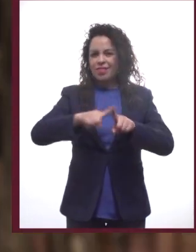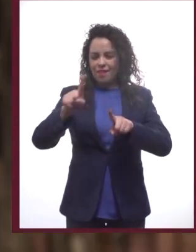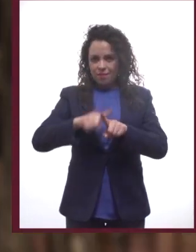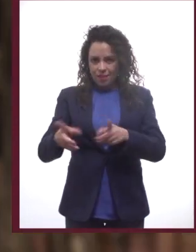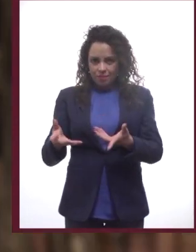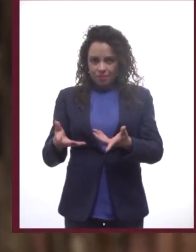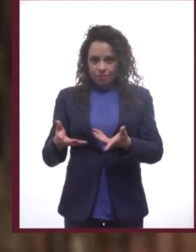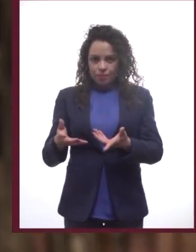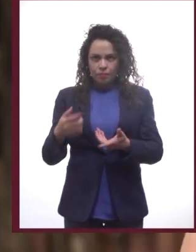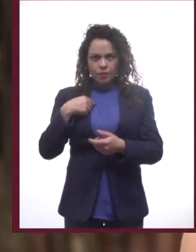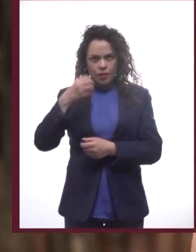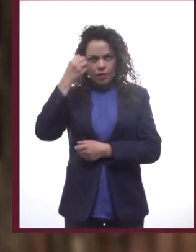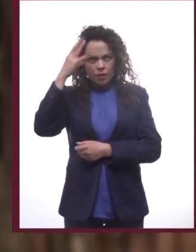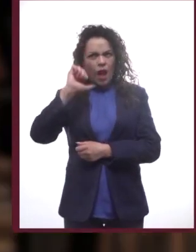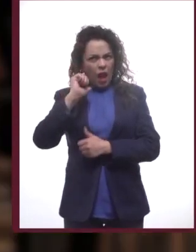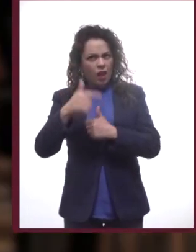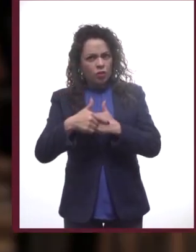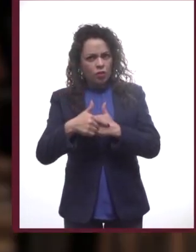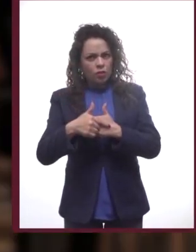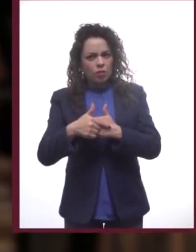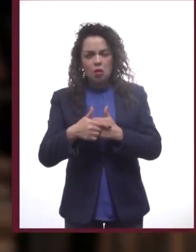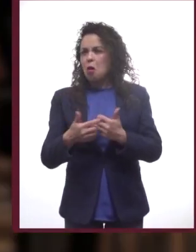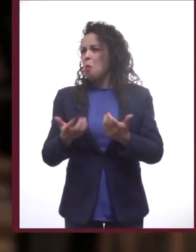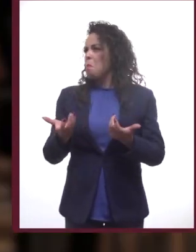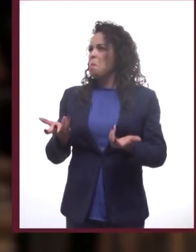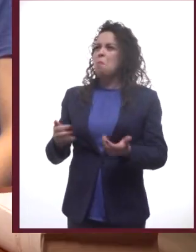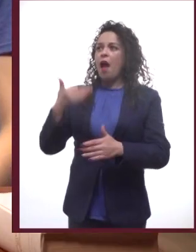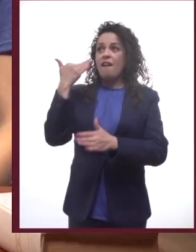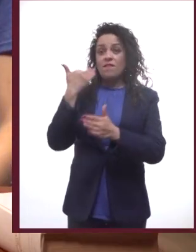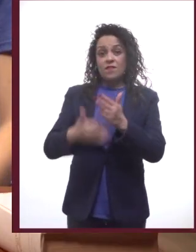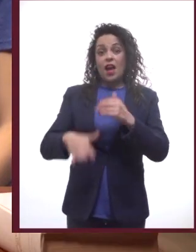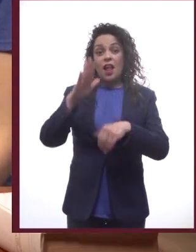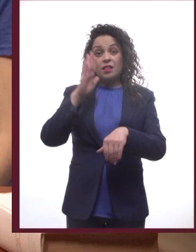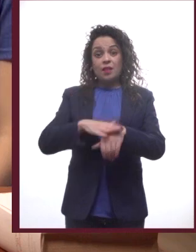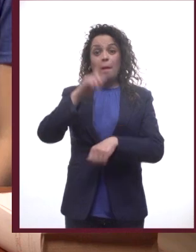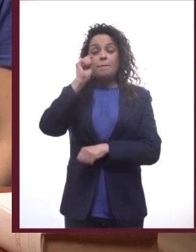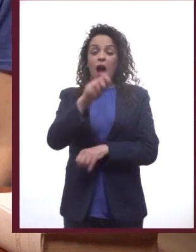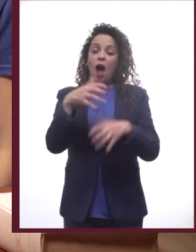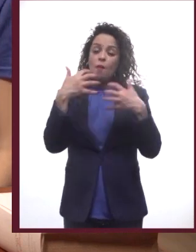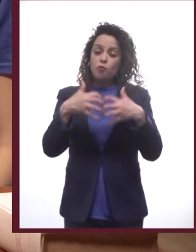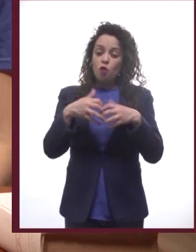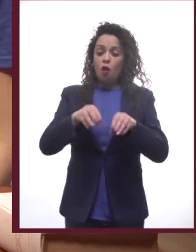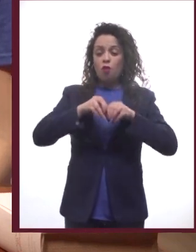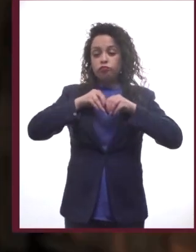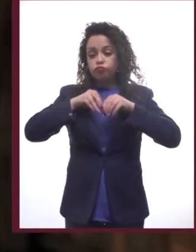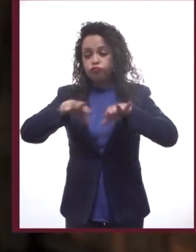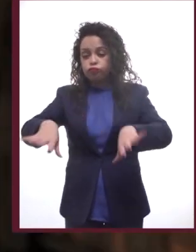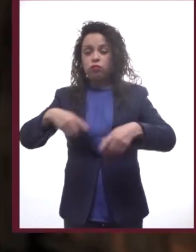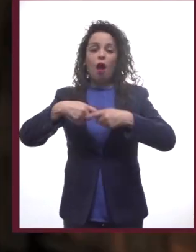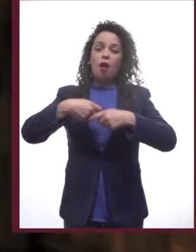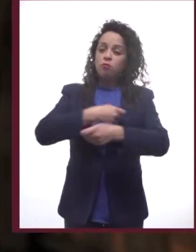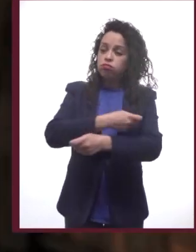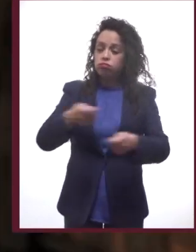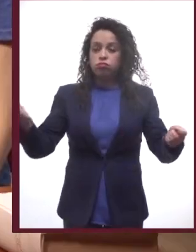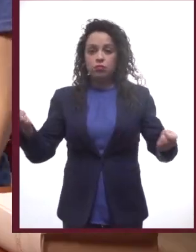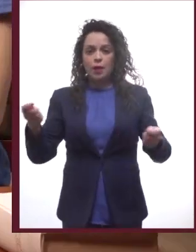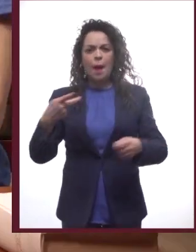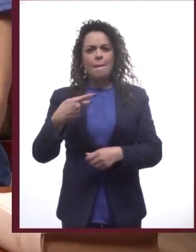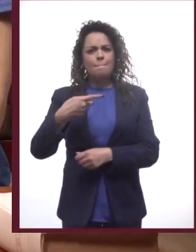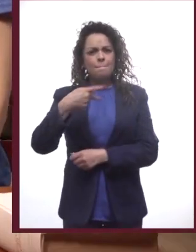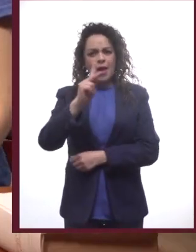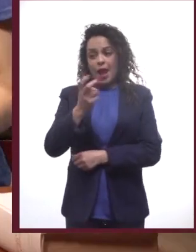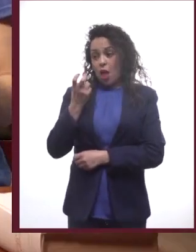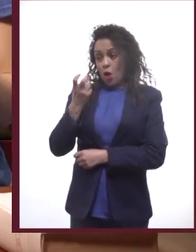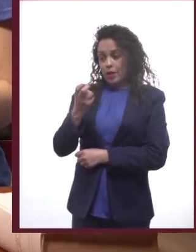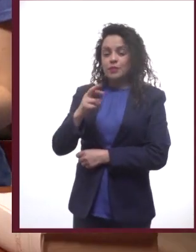¿Olvido algo? Ay, pues todavía nos falta la parte de producción, distribución y difusión. Pero